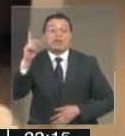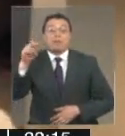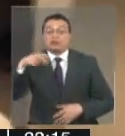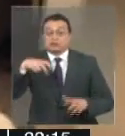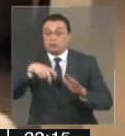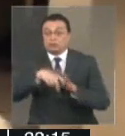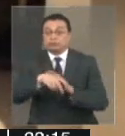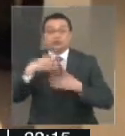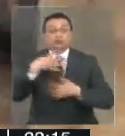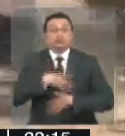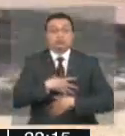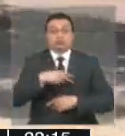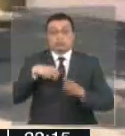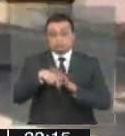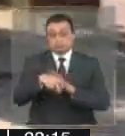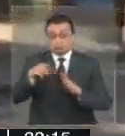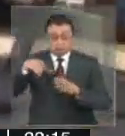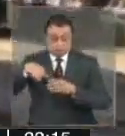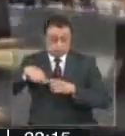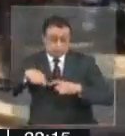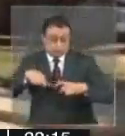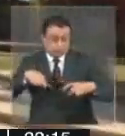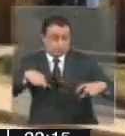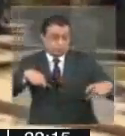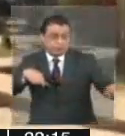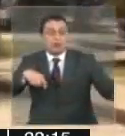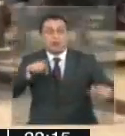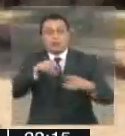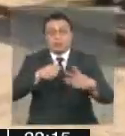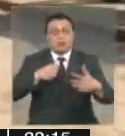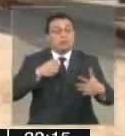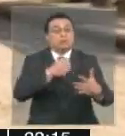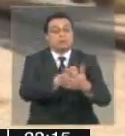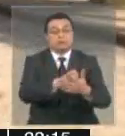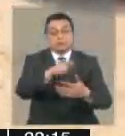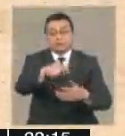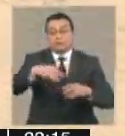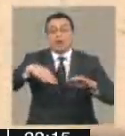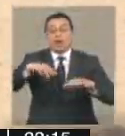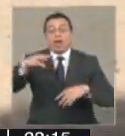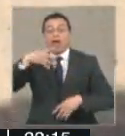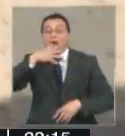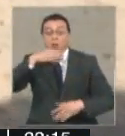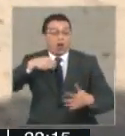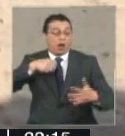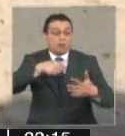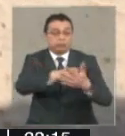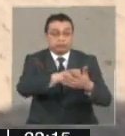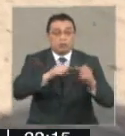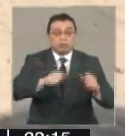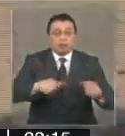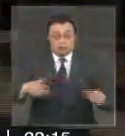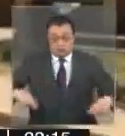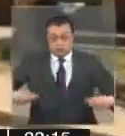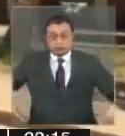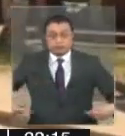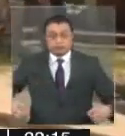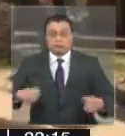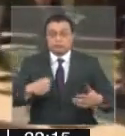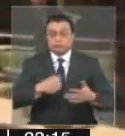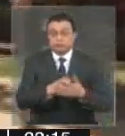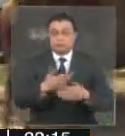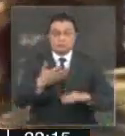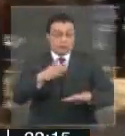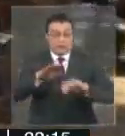discapacidad. Bueno. Está toda esa rampa, llega directo al... Ahí se puede ver que llega directo al agua. Y a mano derecha hay